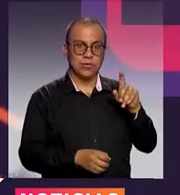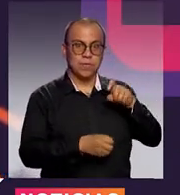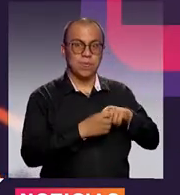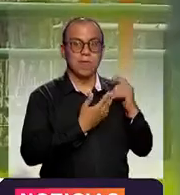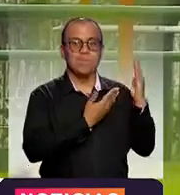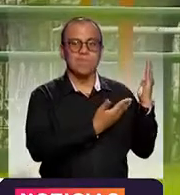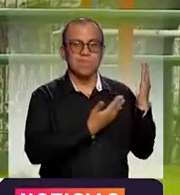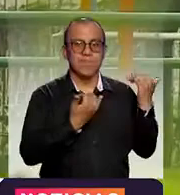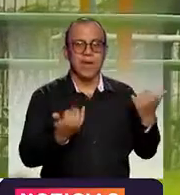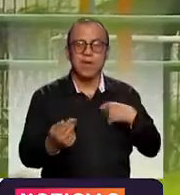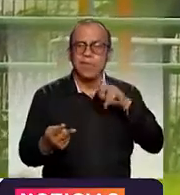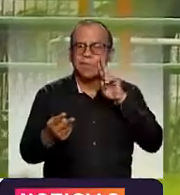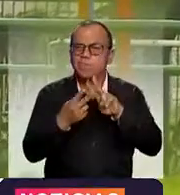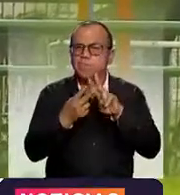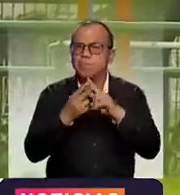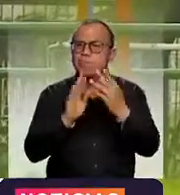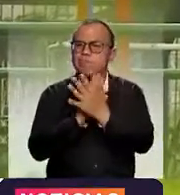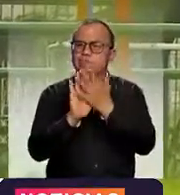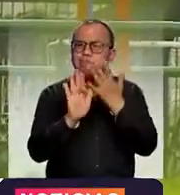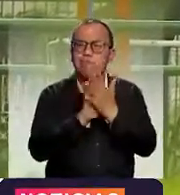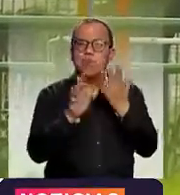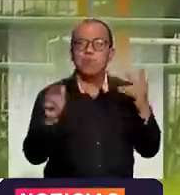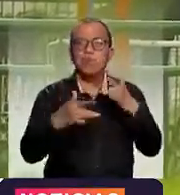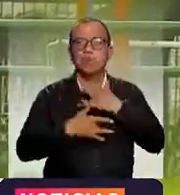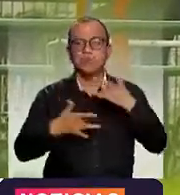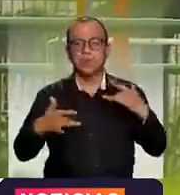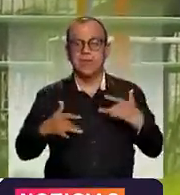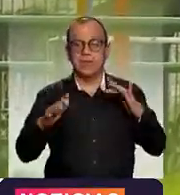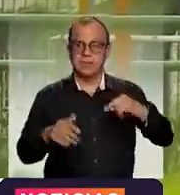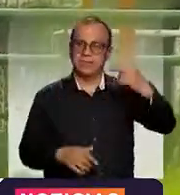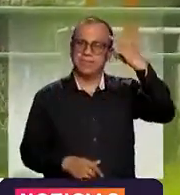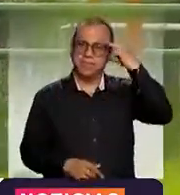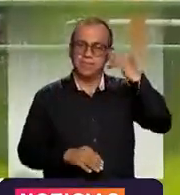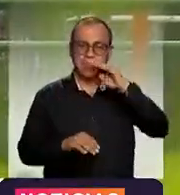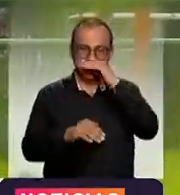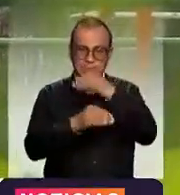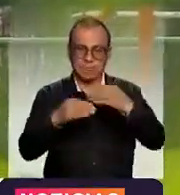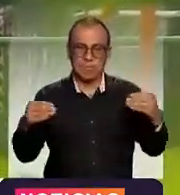LifeSense para conocer más sobre cómo cuidar la salud mental de los niños y niñas en casa.